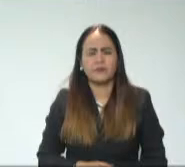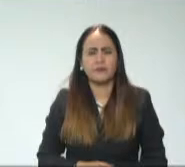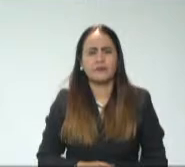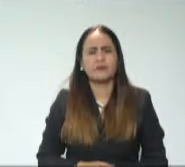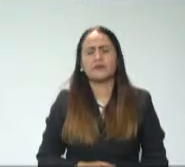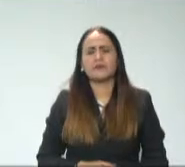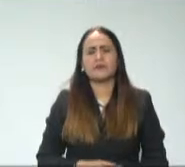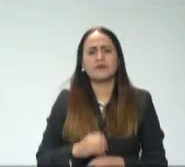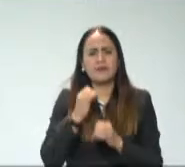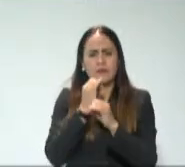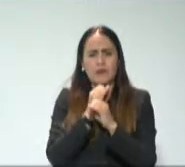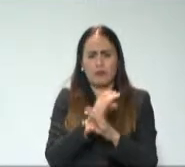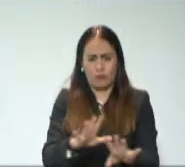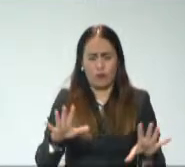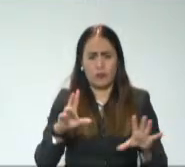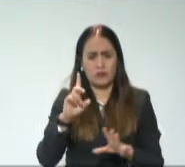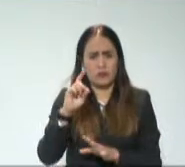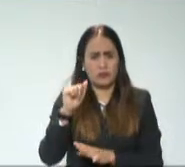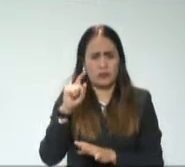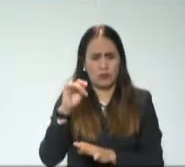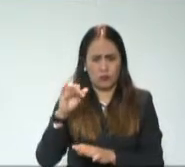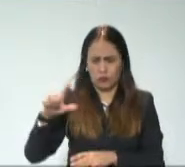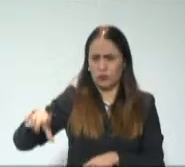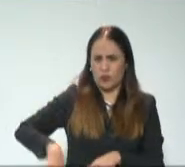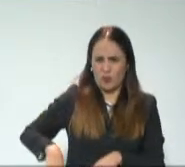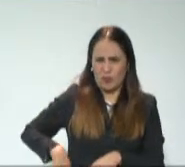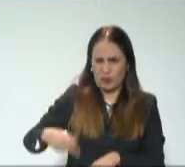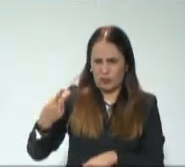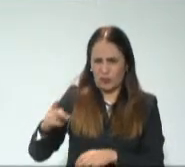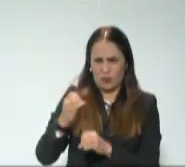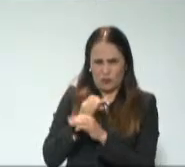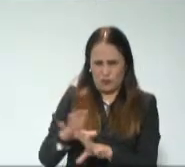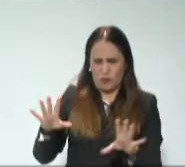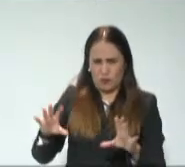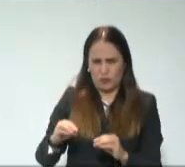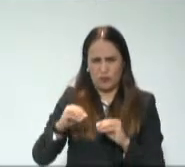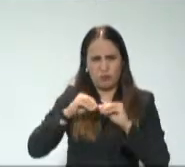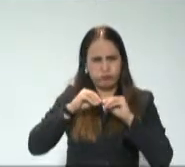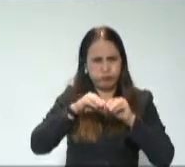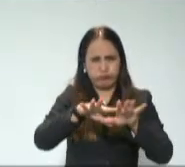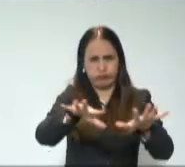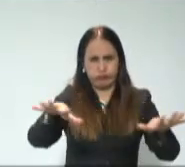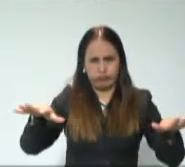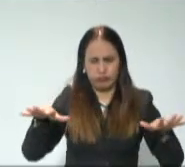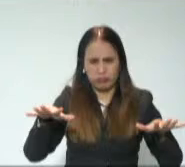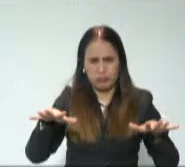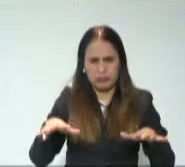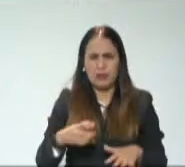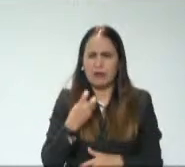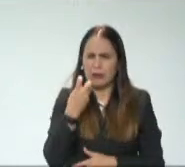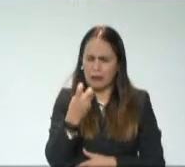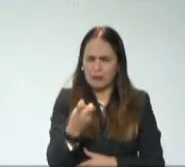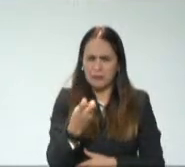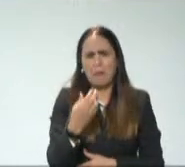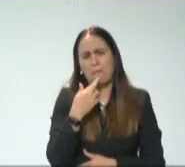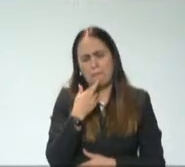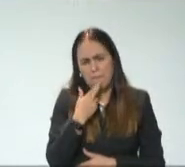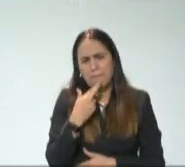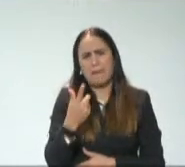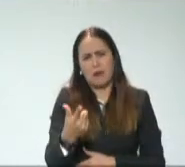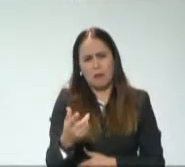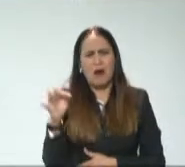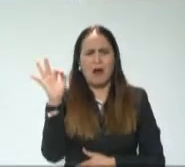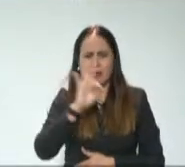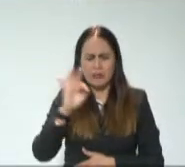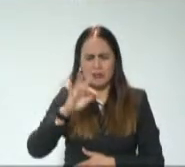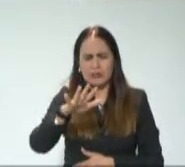proactiva de la de los datos gubernamentales puede ser un catala no solamente para mejorar